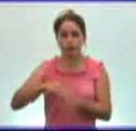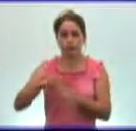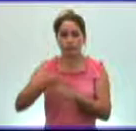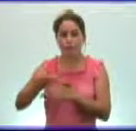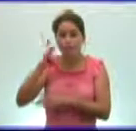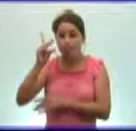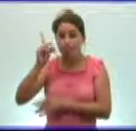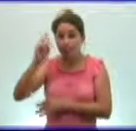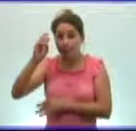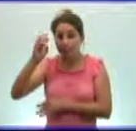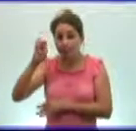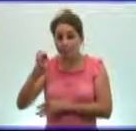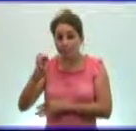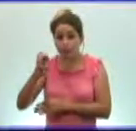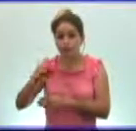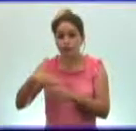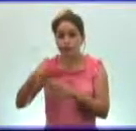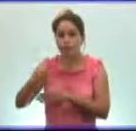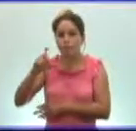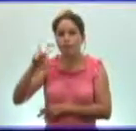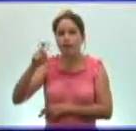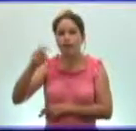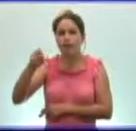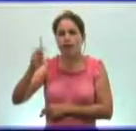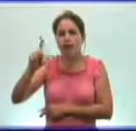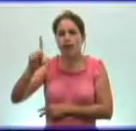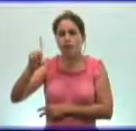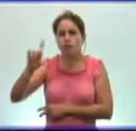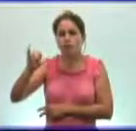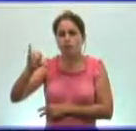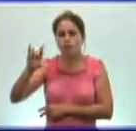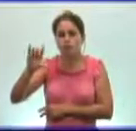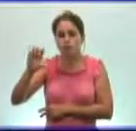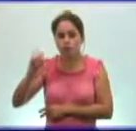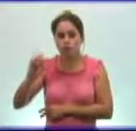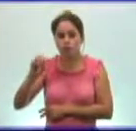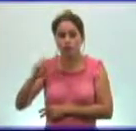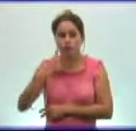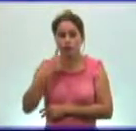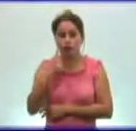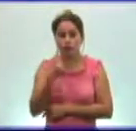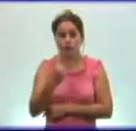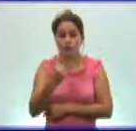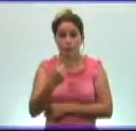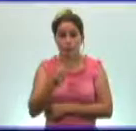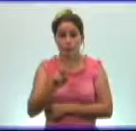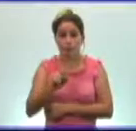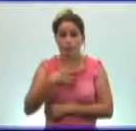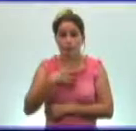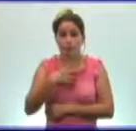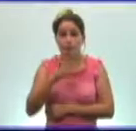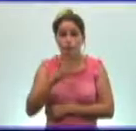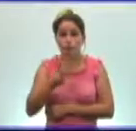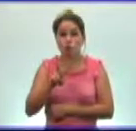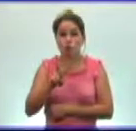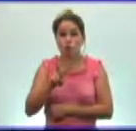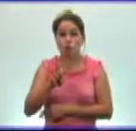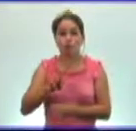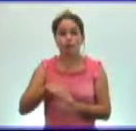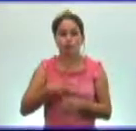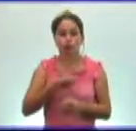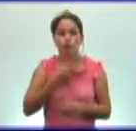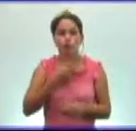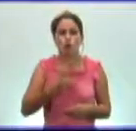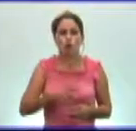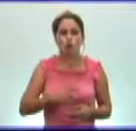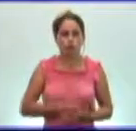más. Y en el caso del hidróxido de aluminio aparece un 3 como su índice del ion hidróxido, ya que el número de oxidación o la carga